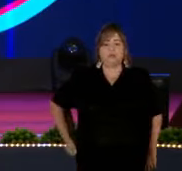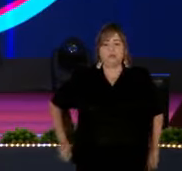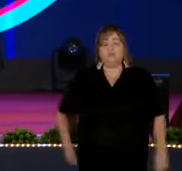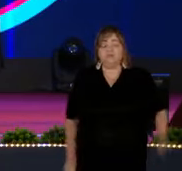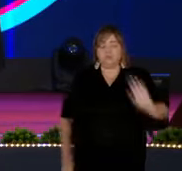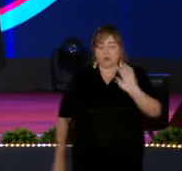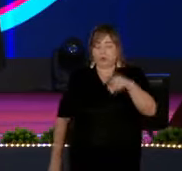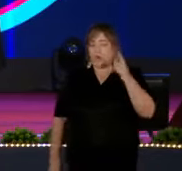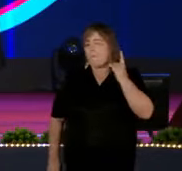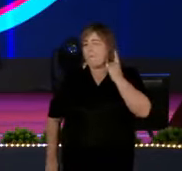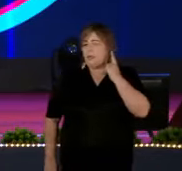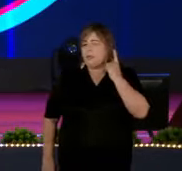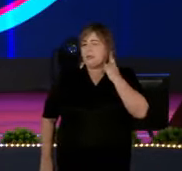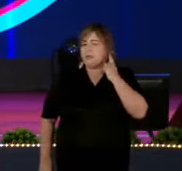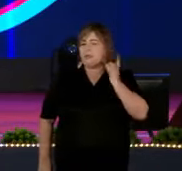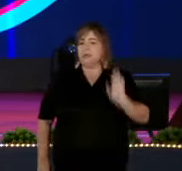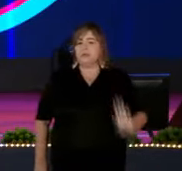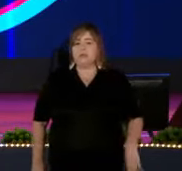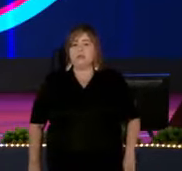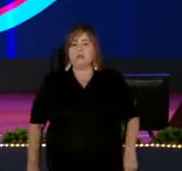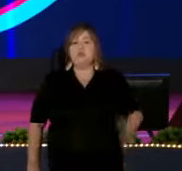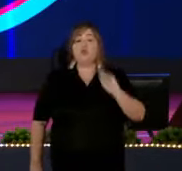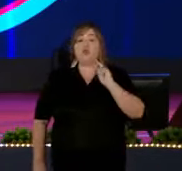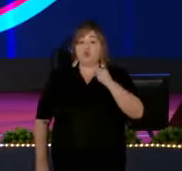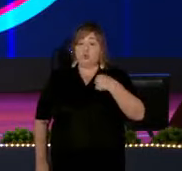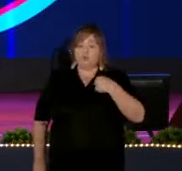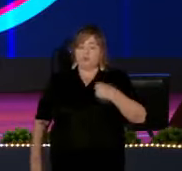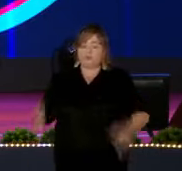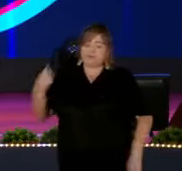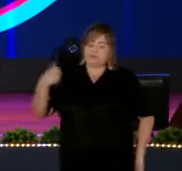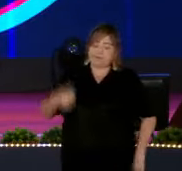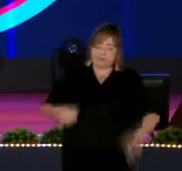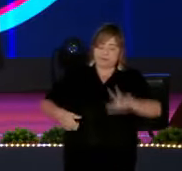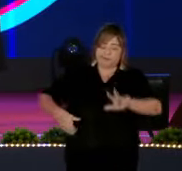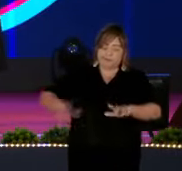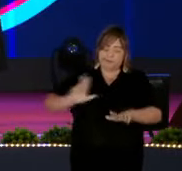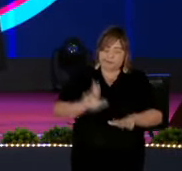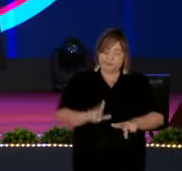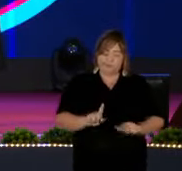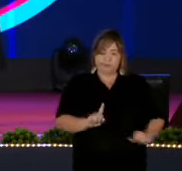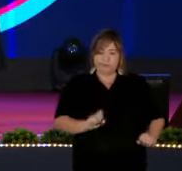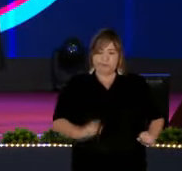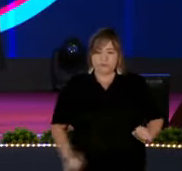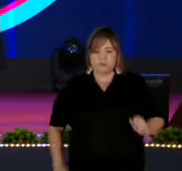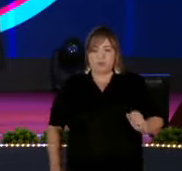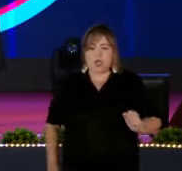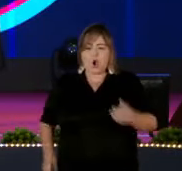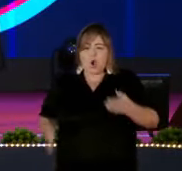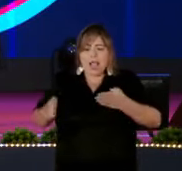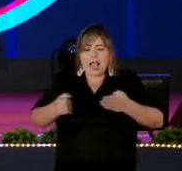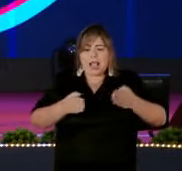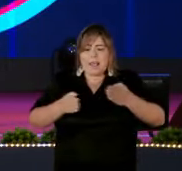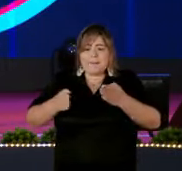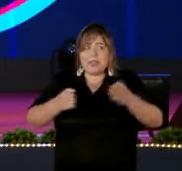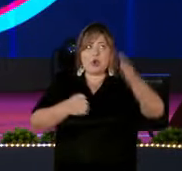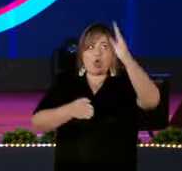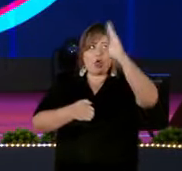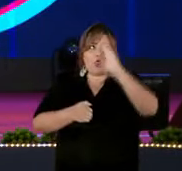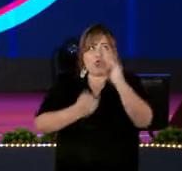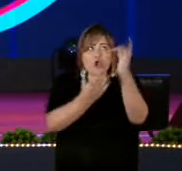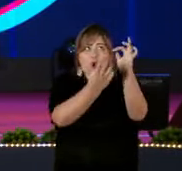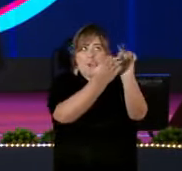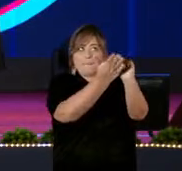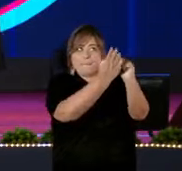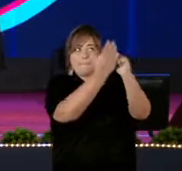Escucha bien, en la medida que sigas caminando, avanzando por los caminos que el Señor te muestra, te